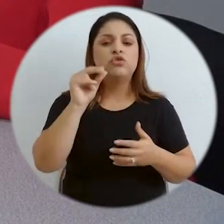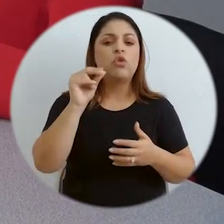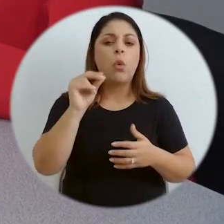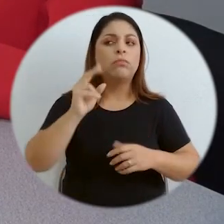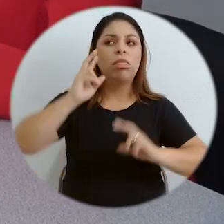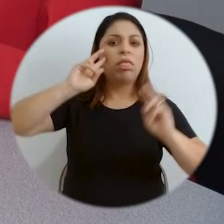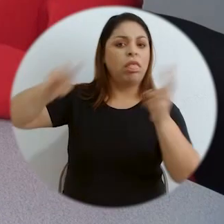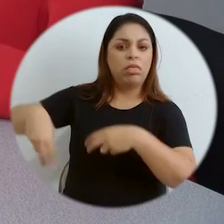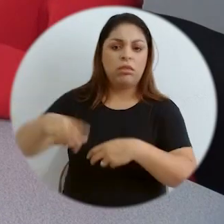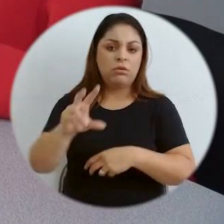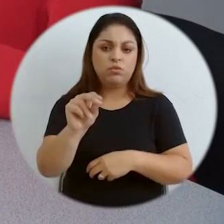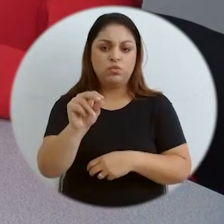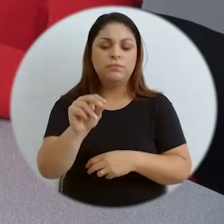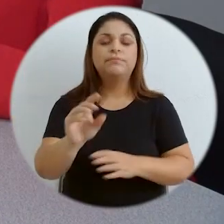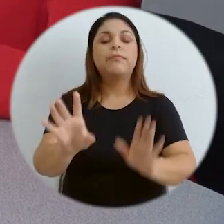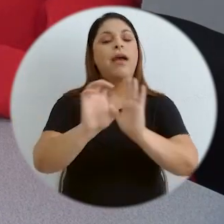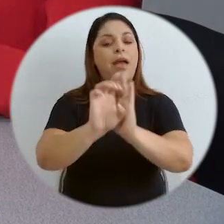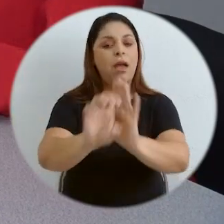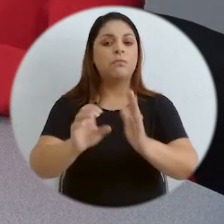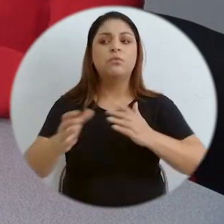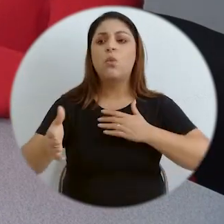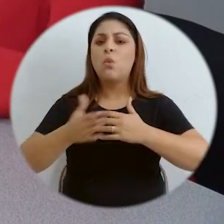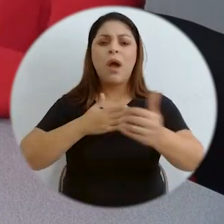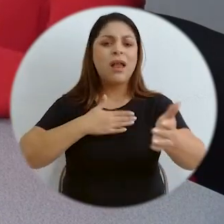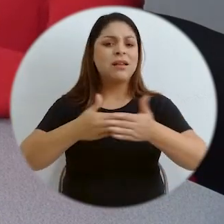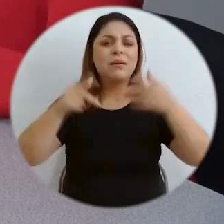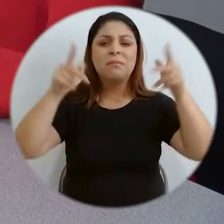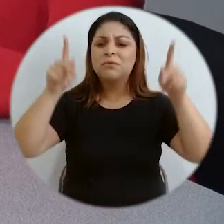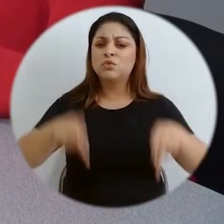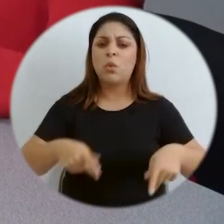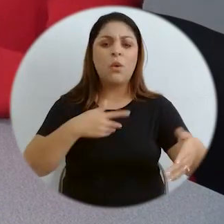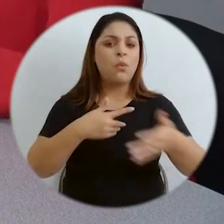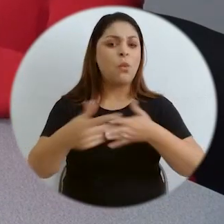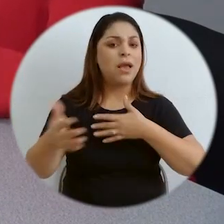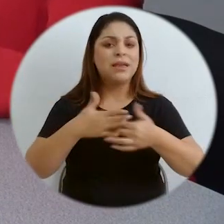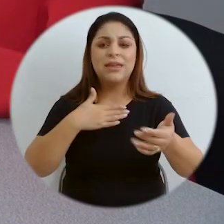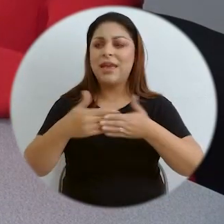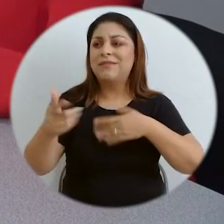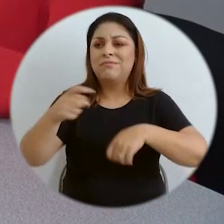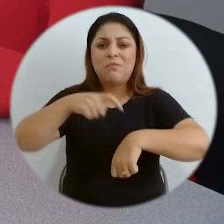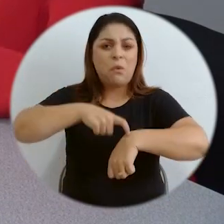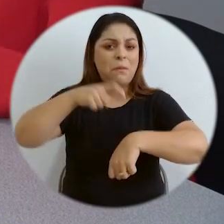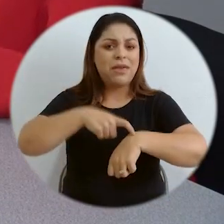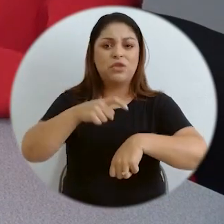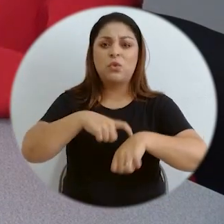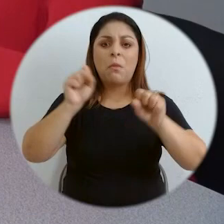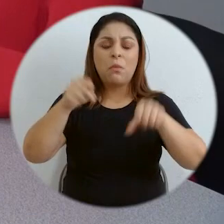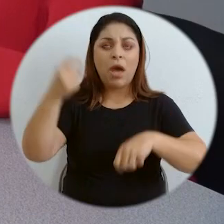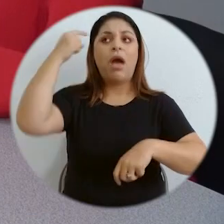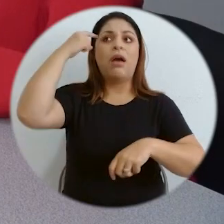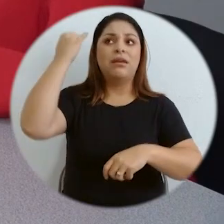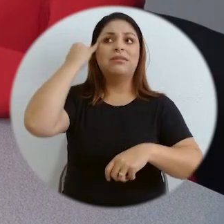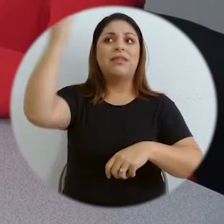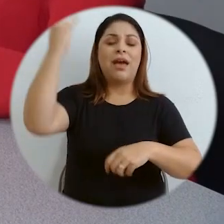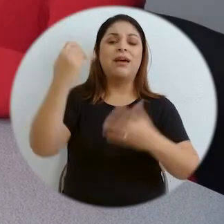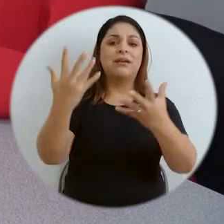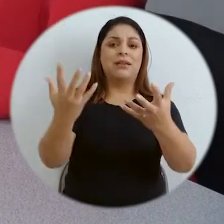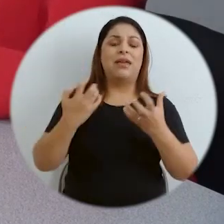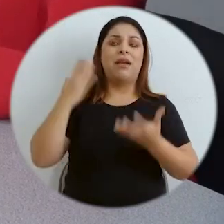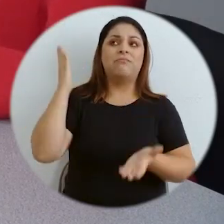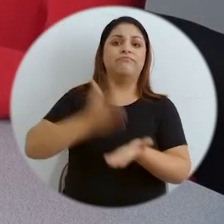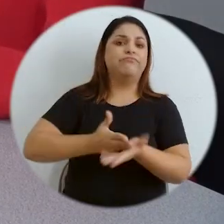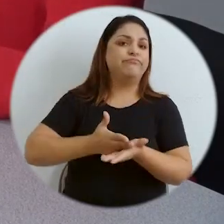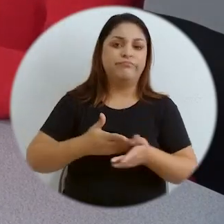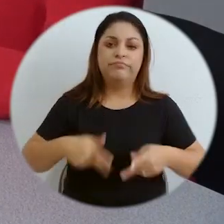desmitificarlo, es decir, cualquier persona en cualquier momento puede presentar ideación suicida, o sea, nadie está